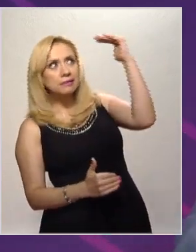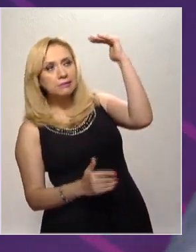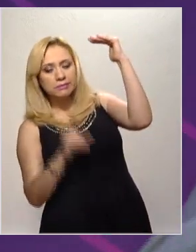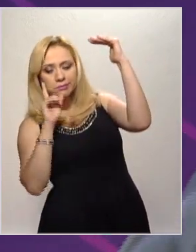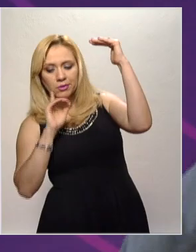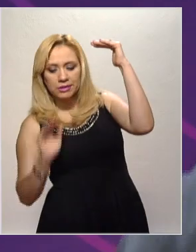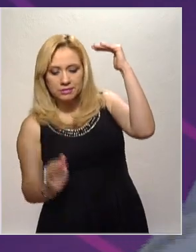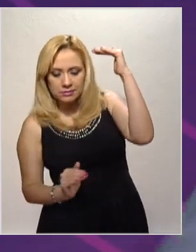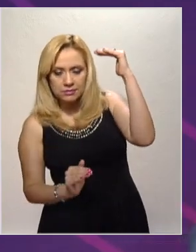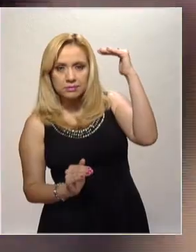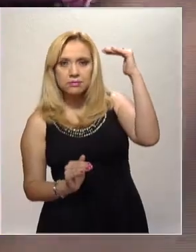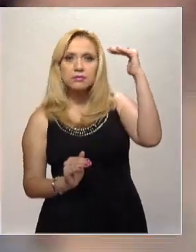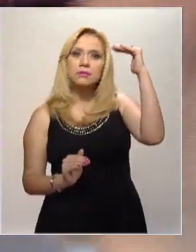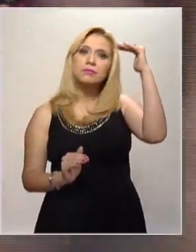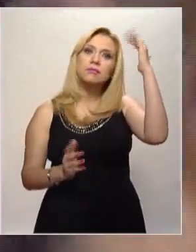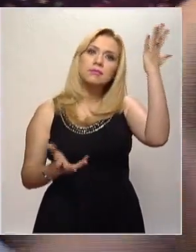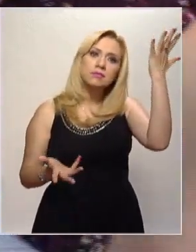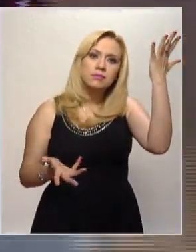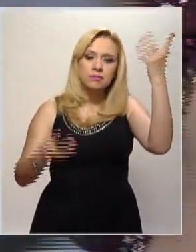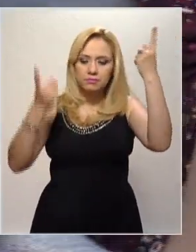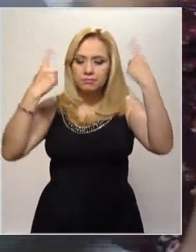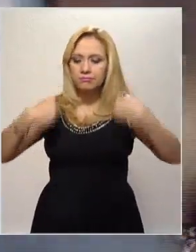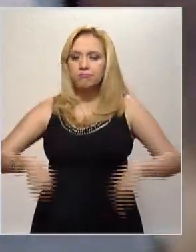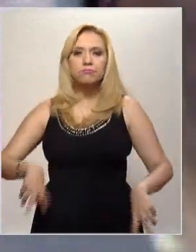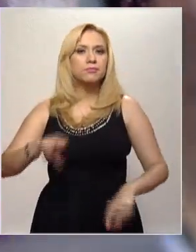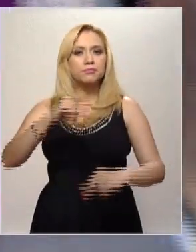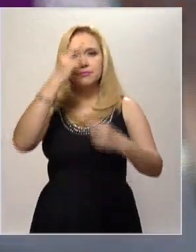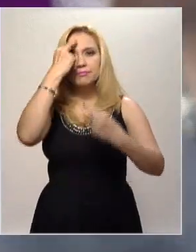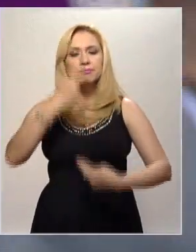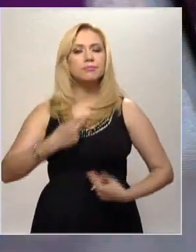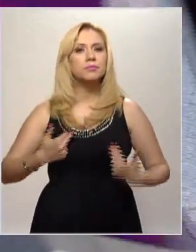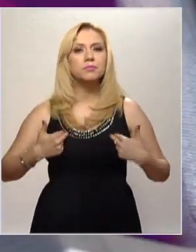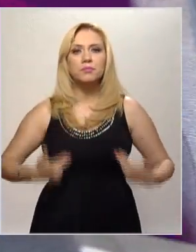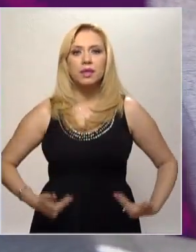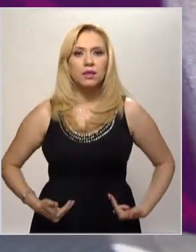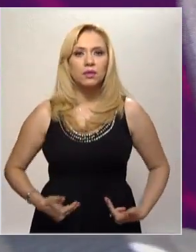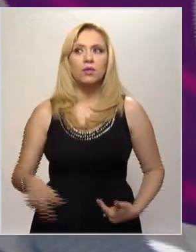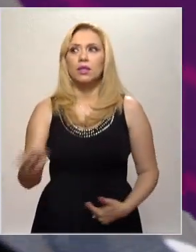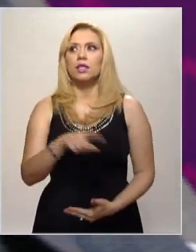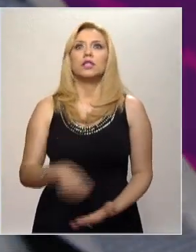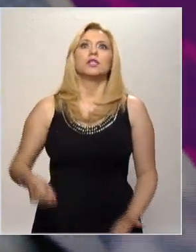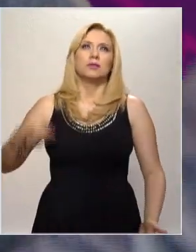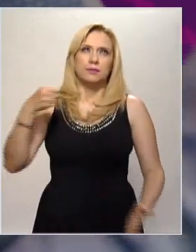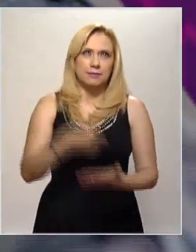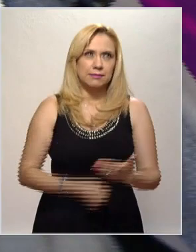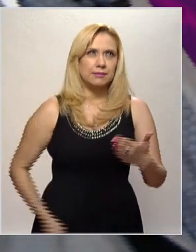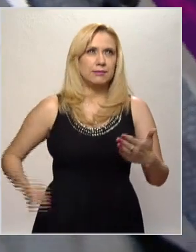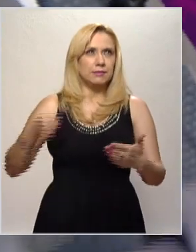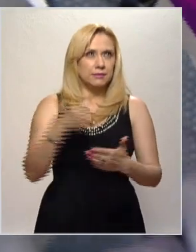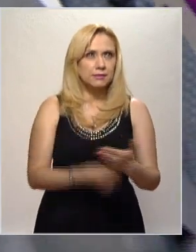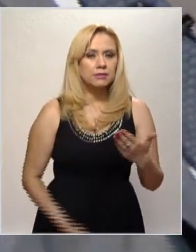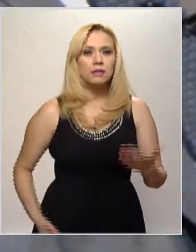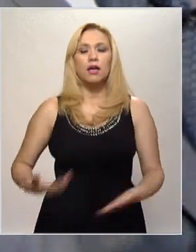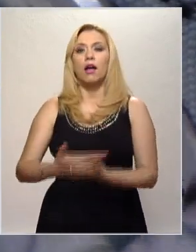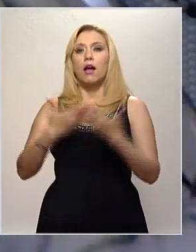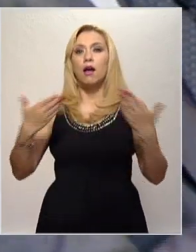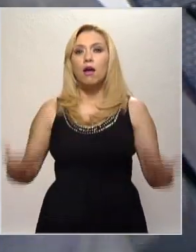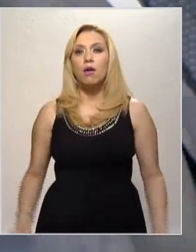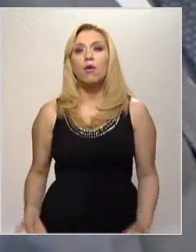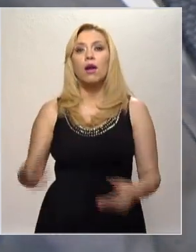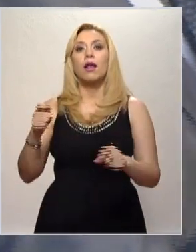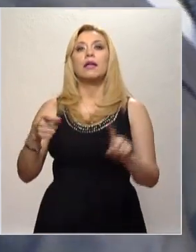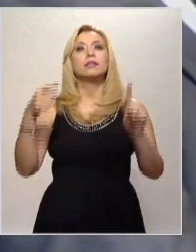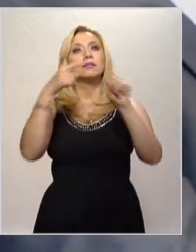frente a mujeres y las mujeres son vistas como objetos. Ahí hay un escenario de lucha. Hoy el concepto de violencia obstétrica